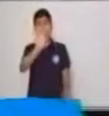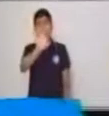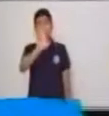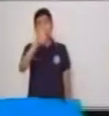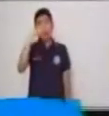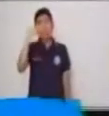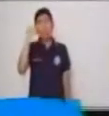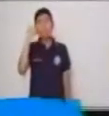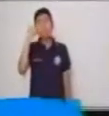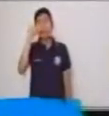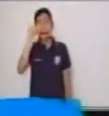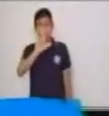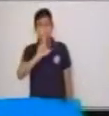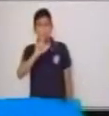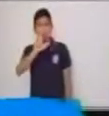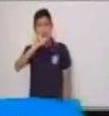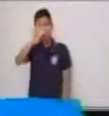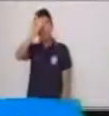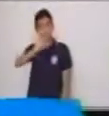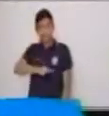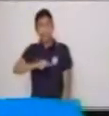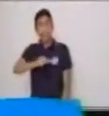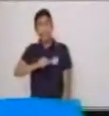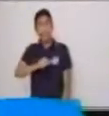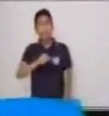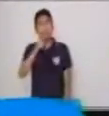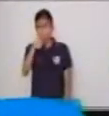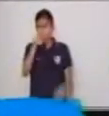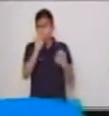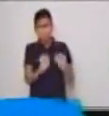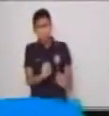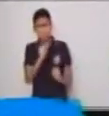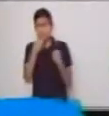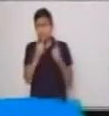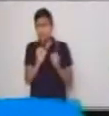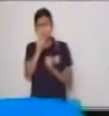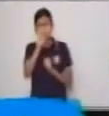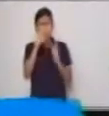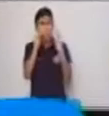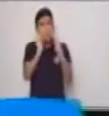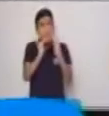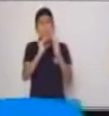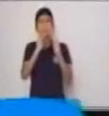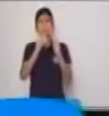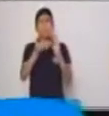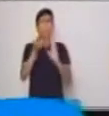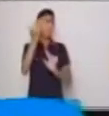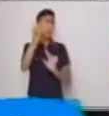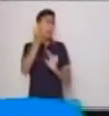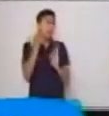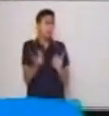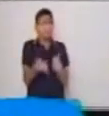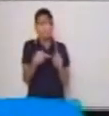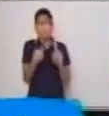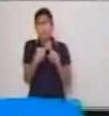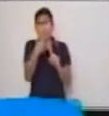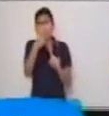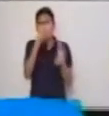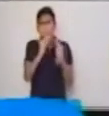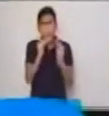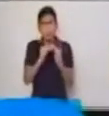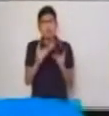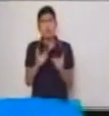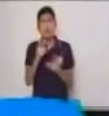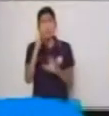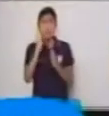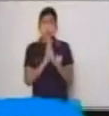vertical. Este es el planteamiento. Ustedes pueden ir realizando más sumas en casa. Ahí